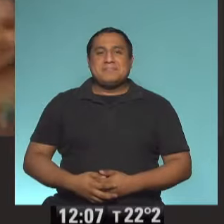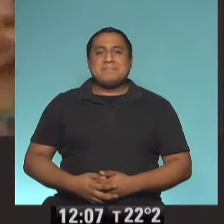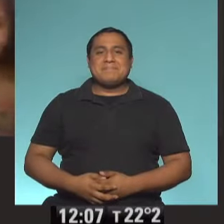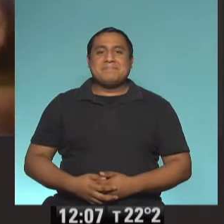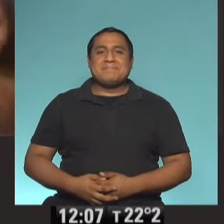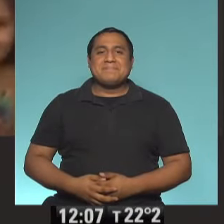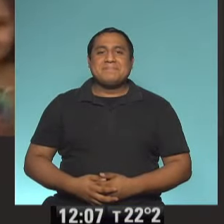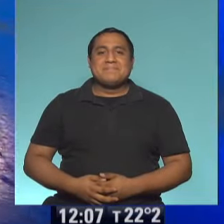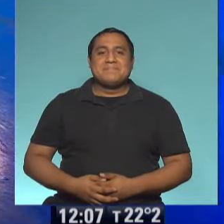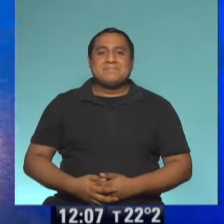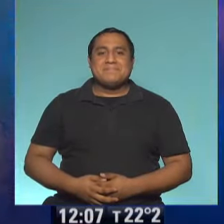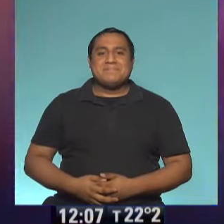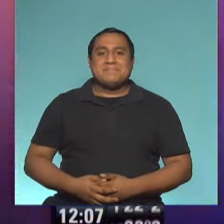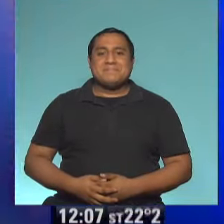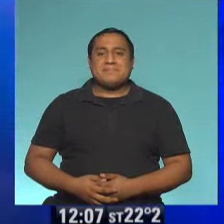volvemos.